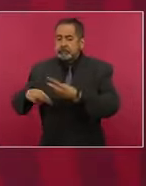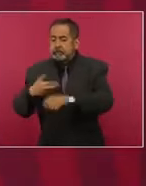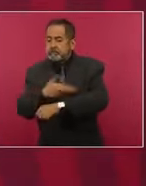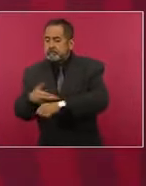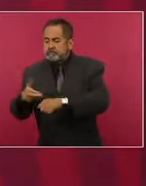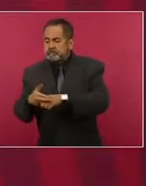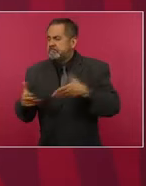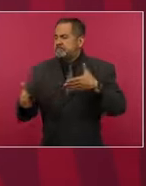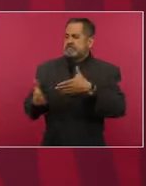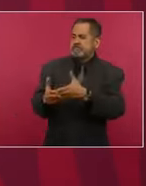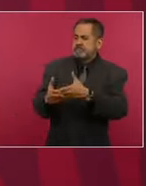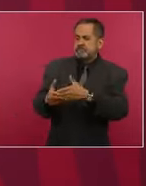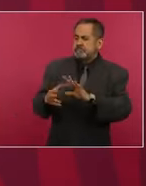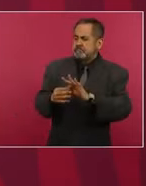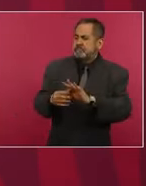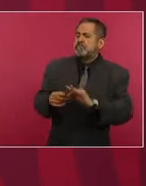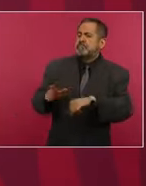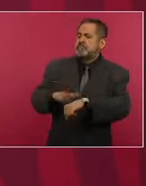a los legisladores